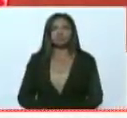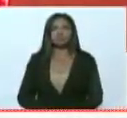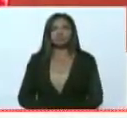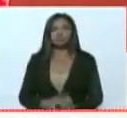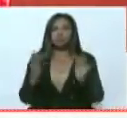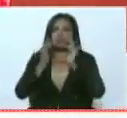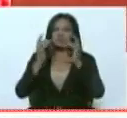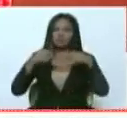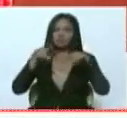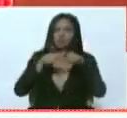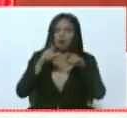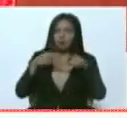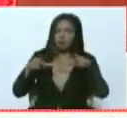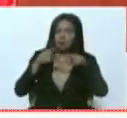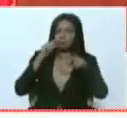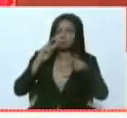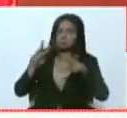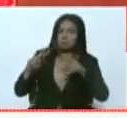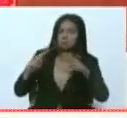el estacionamiento